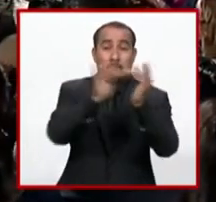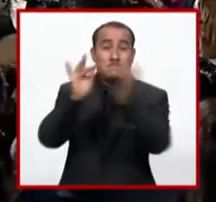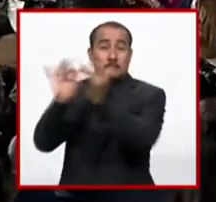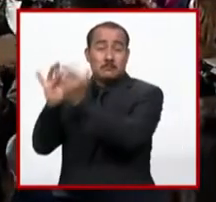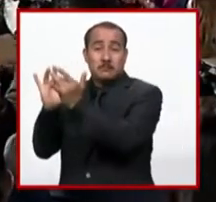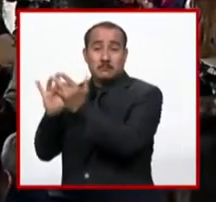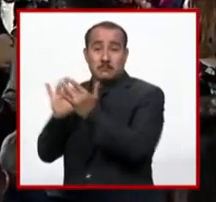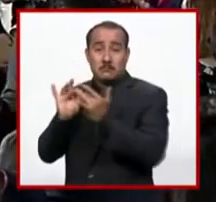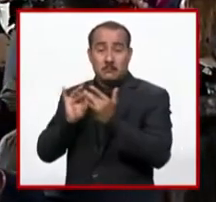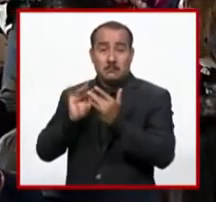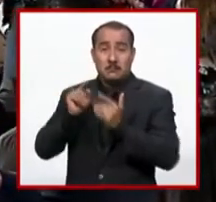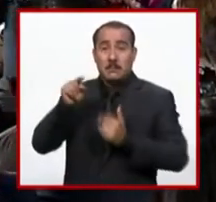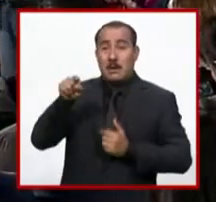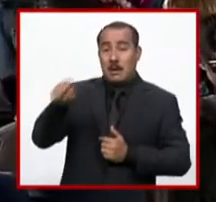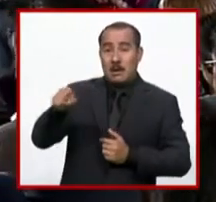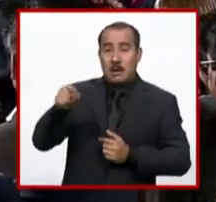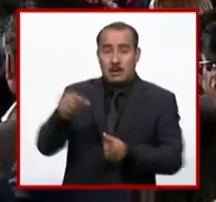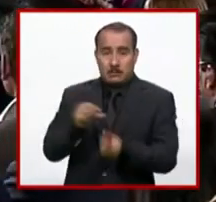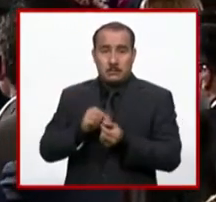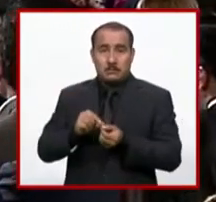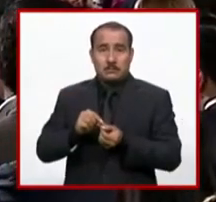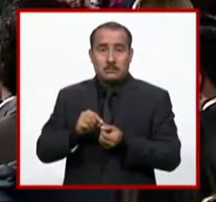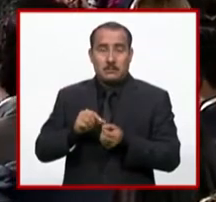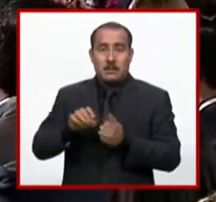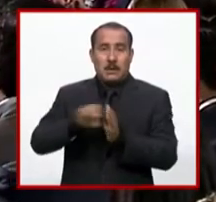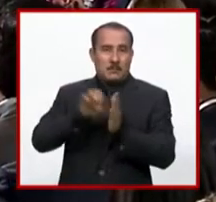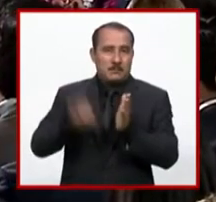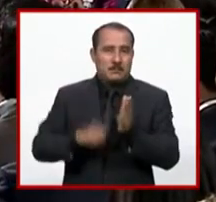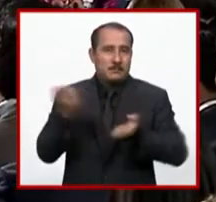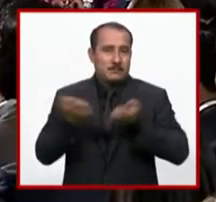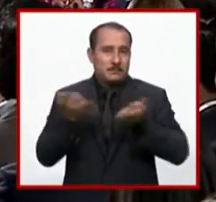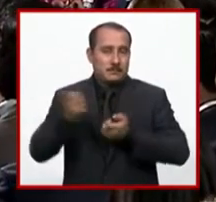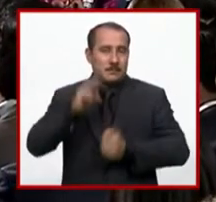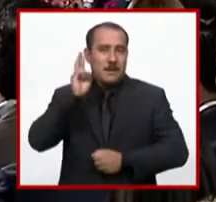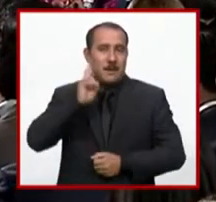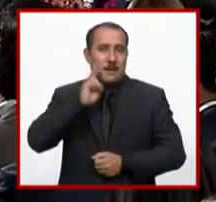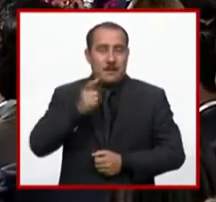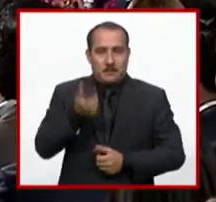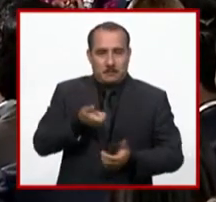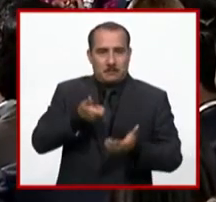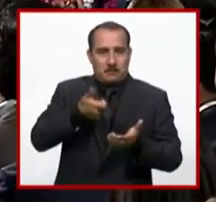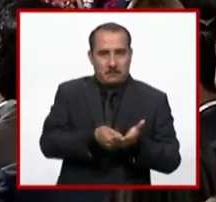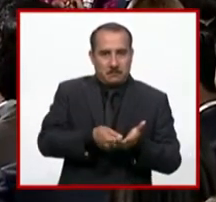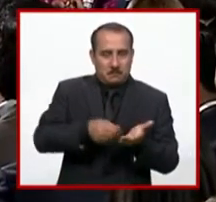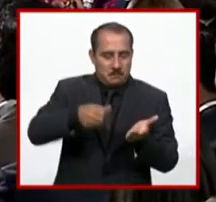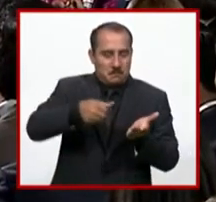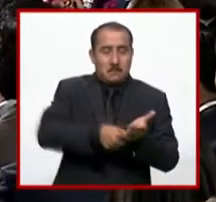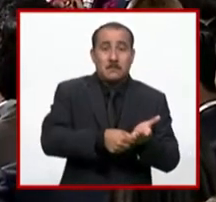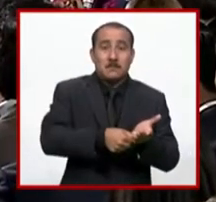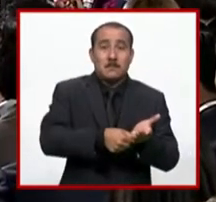beneficiaria establece. Y quiero hacer el ejercicio con ustedes. Apretas este botón.